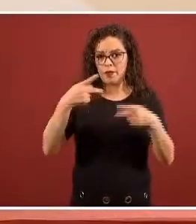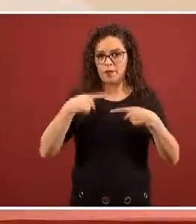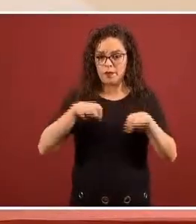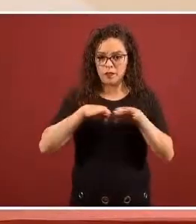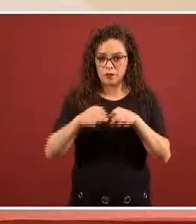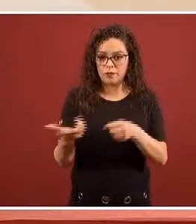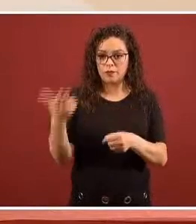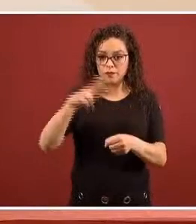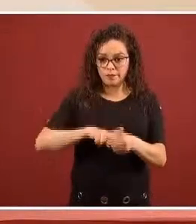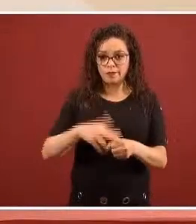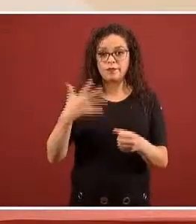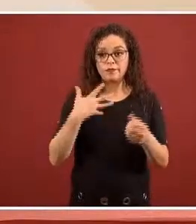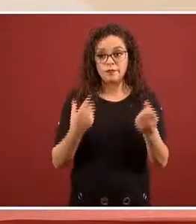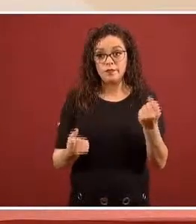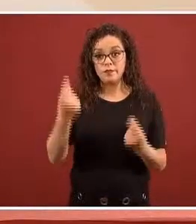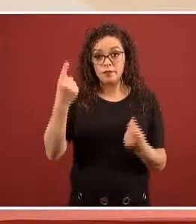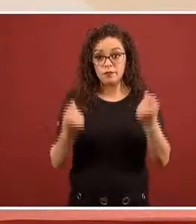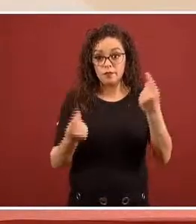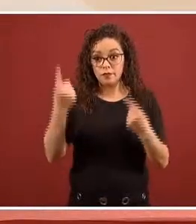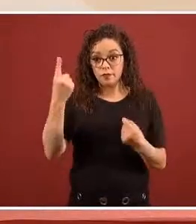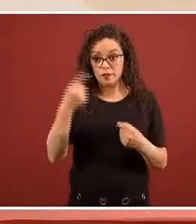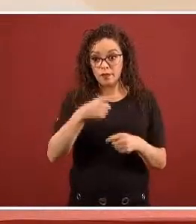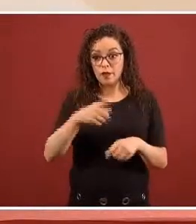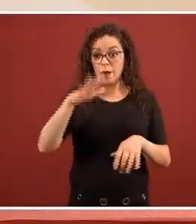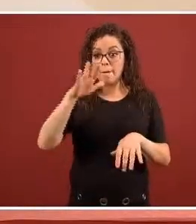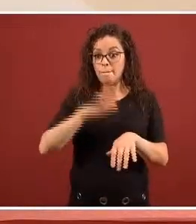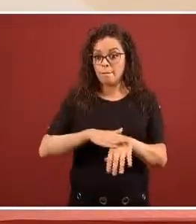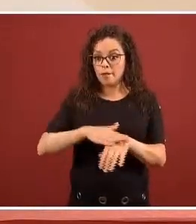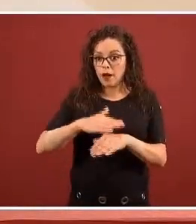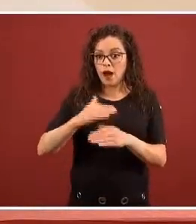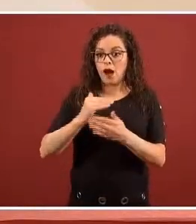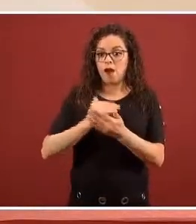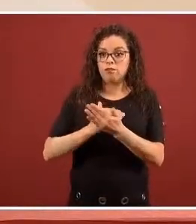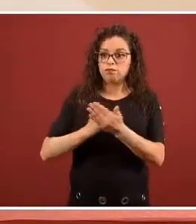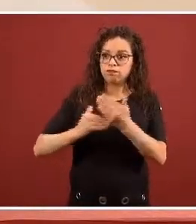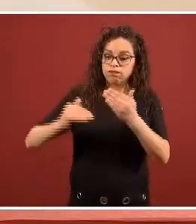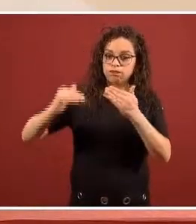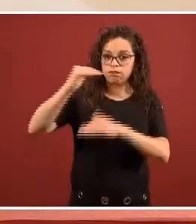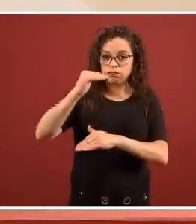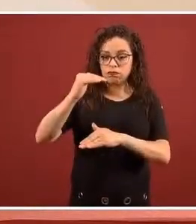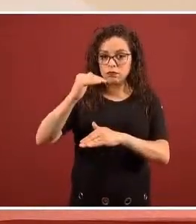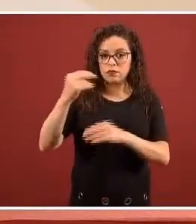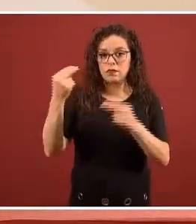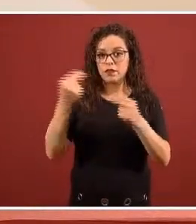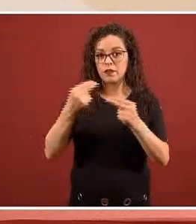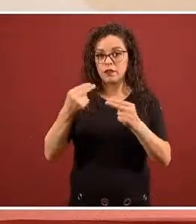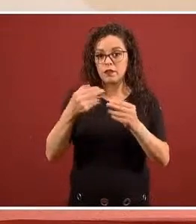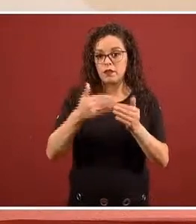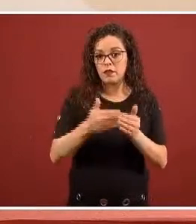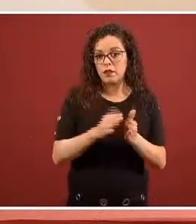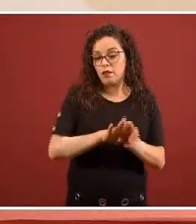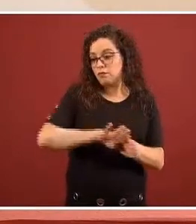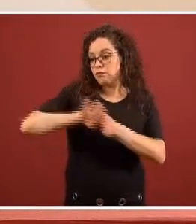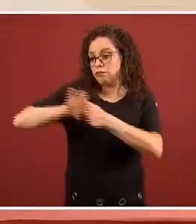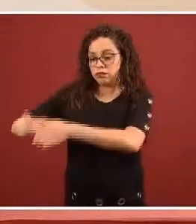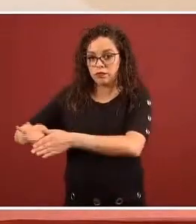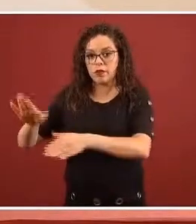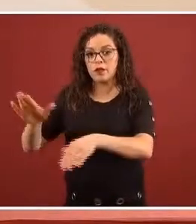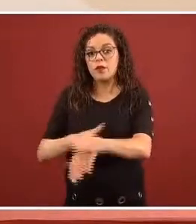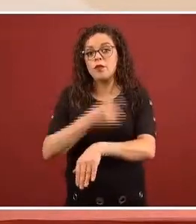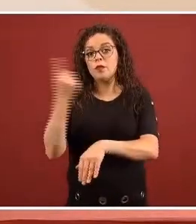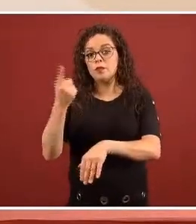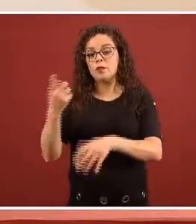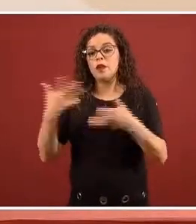la máxima barrera o el máximo elemento de aislamiento respecto a las secreciones